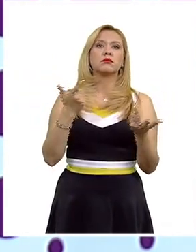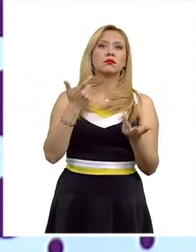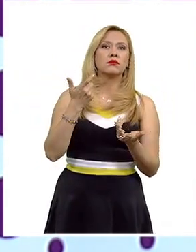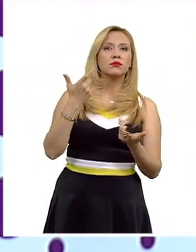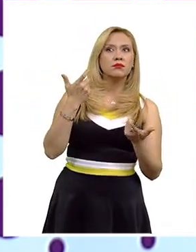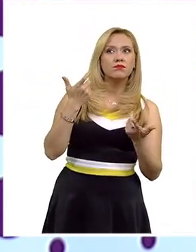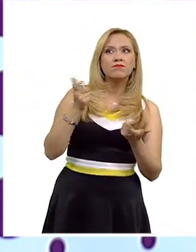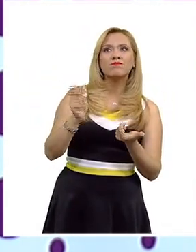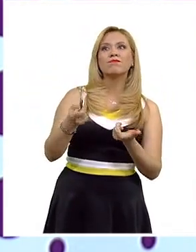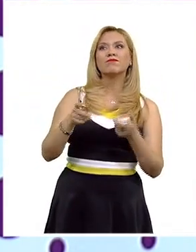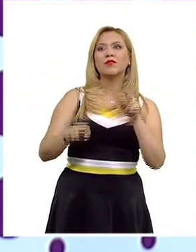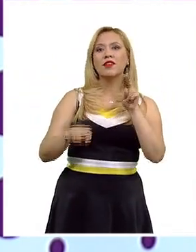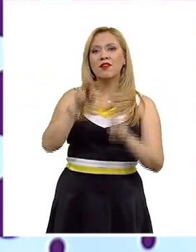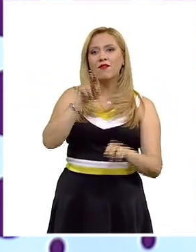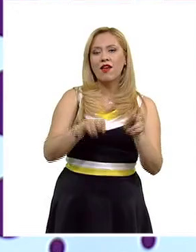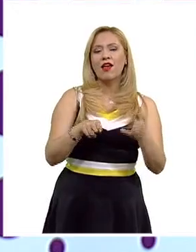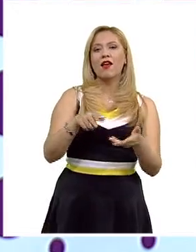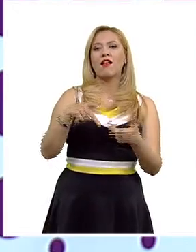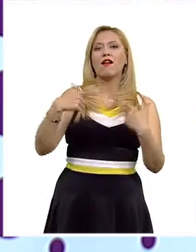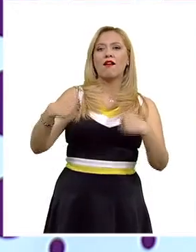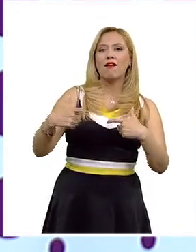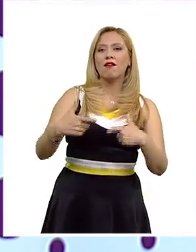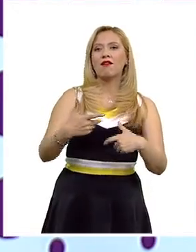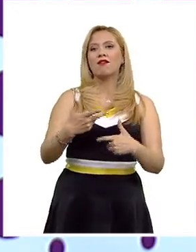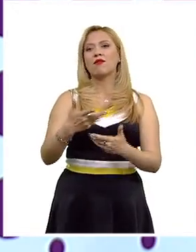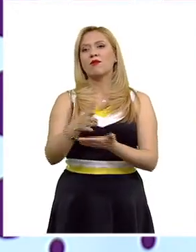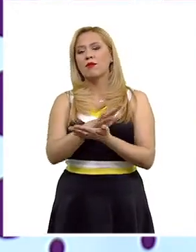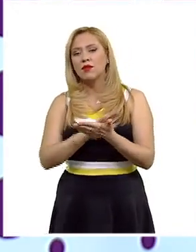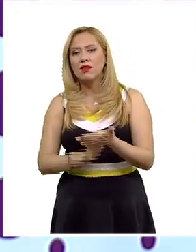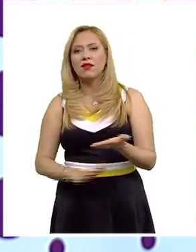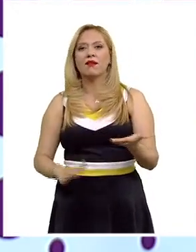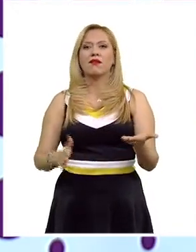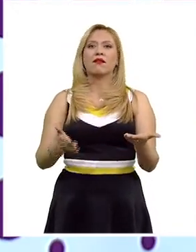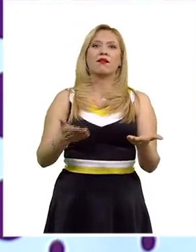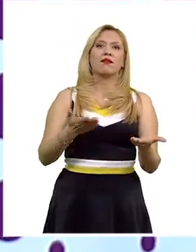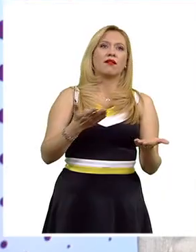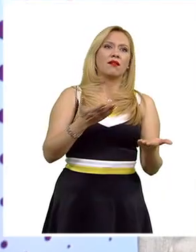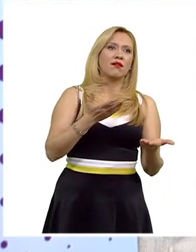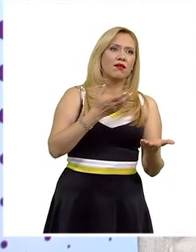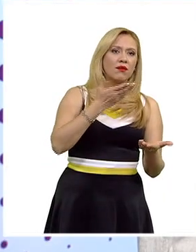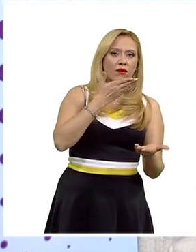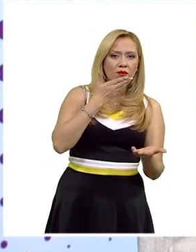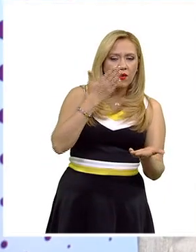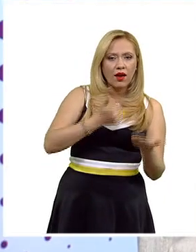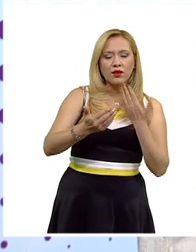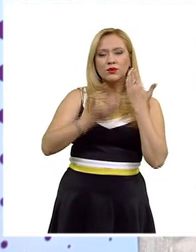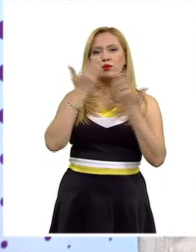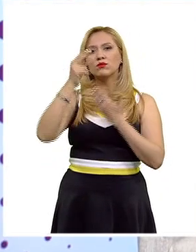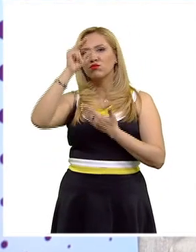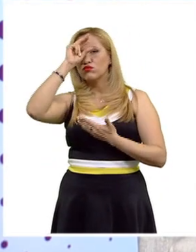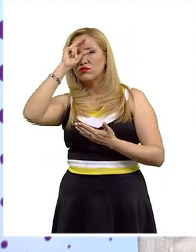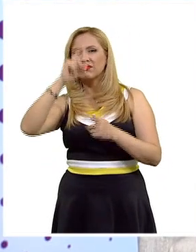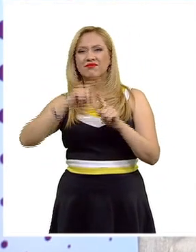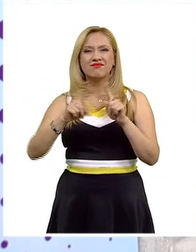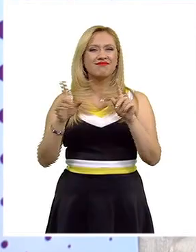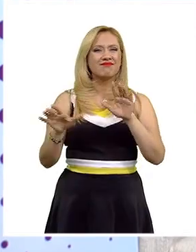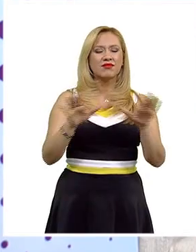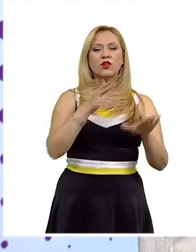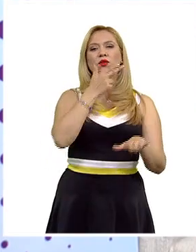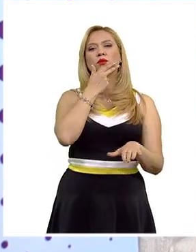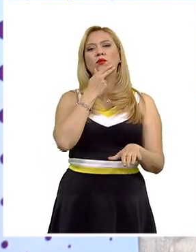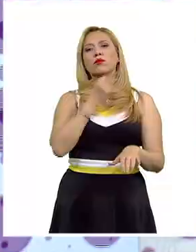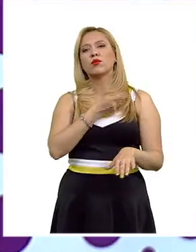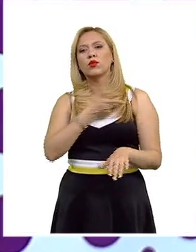por elementos fenotípicos, en fin, o sea, se considera que el agresor es una persona, un hombre